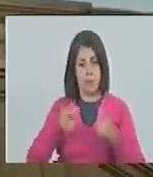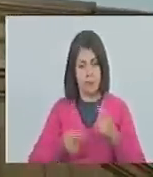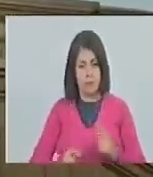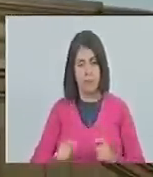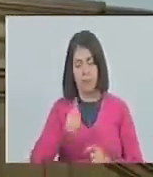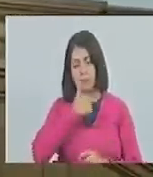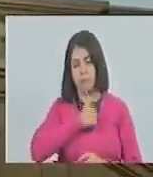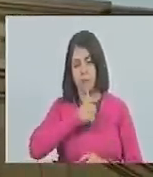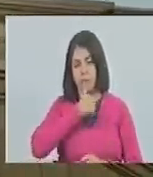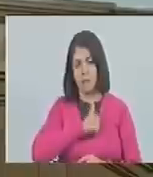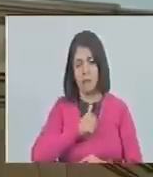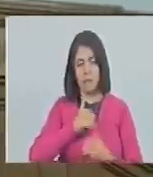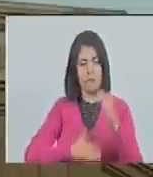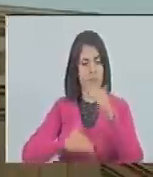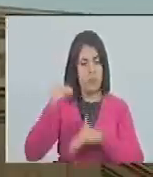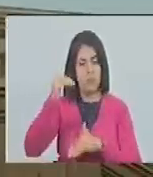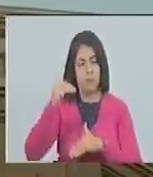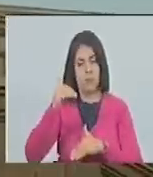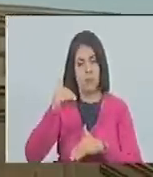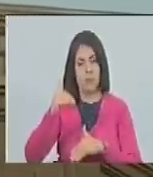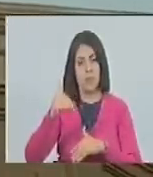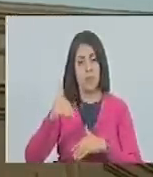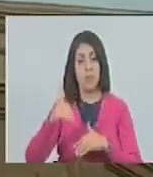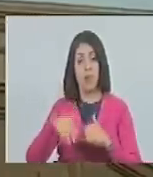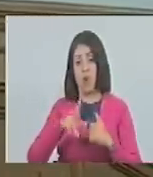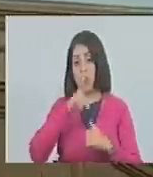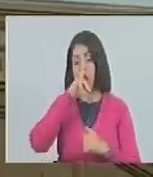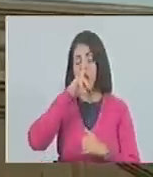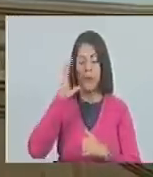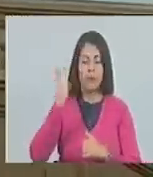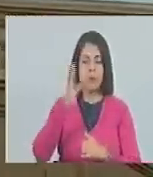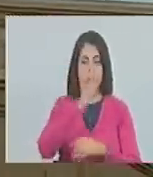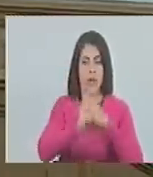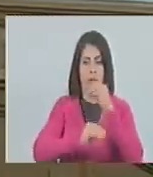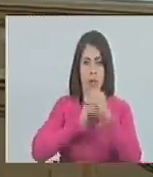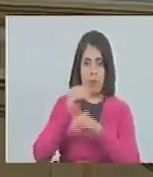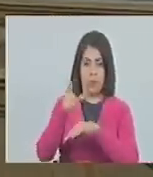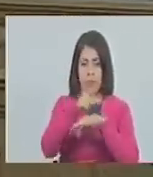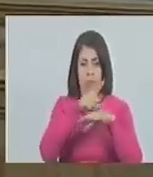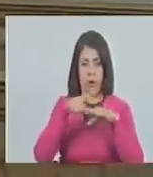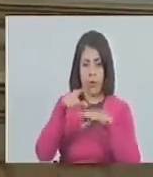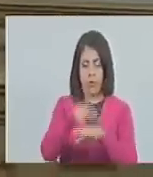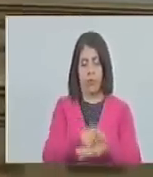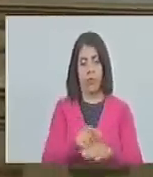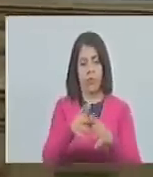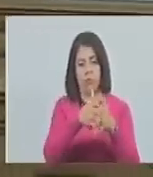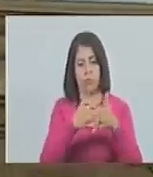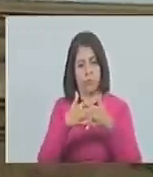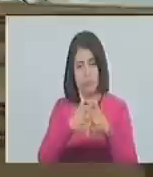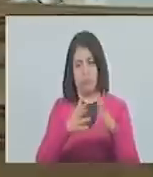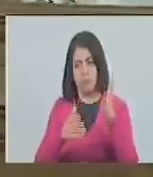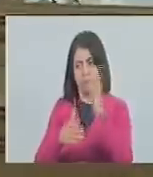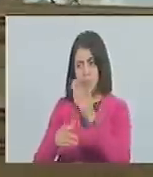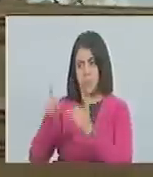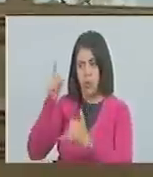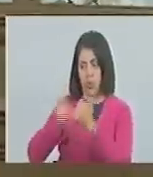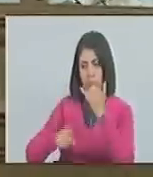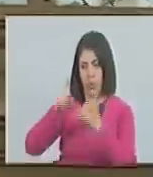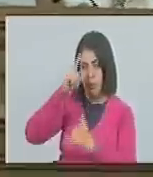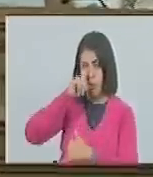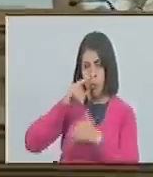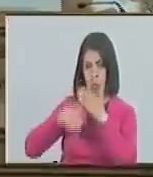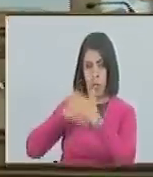de sobrevivir y de sobreponerse a las criminales sanciones que el gobierno norteamericano le ha estado impuesto por los últimos años.